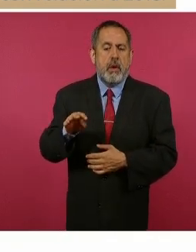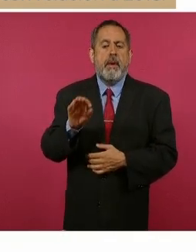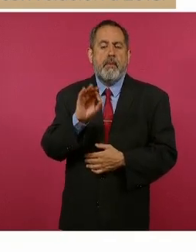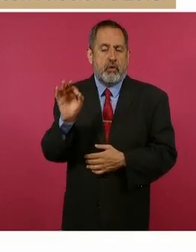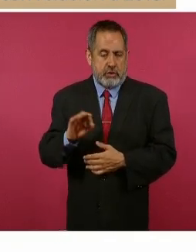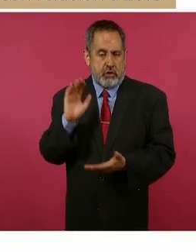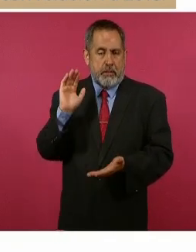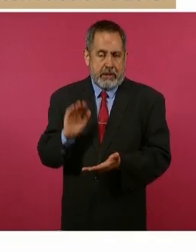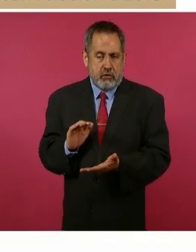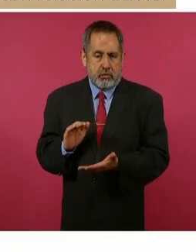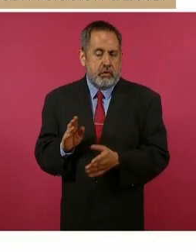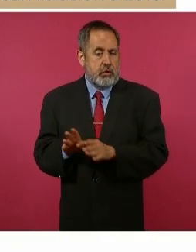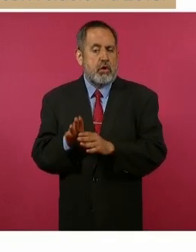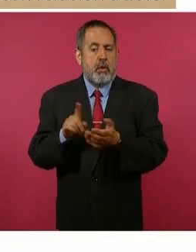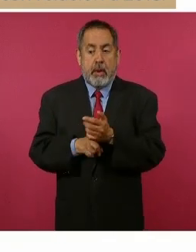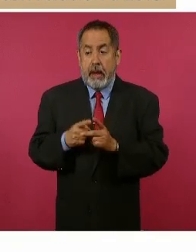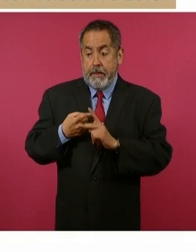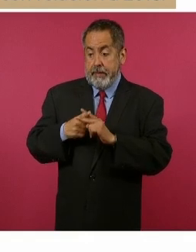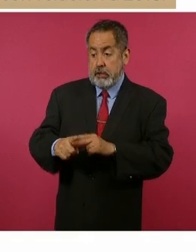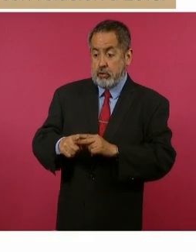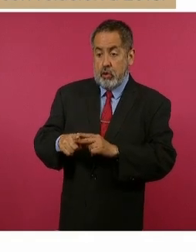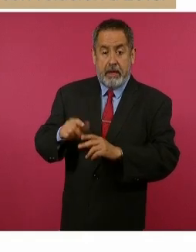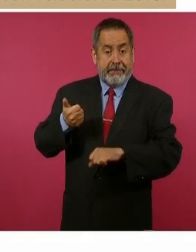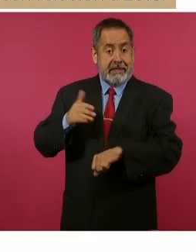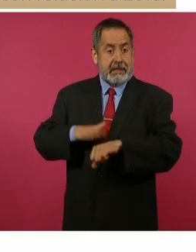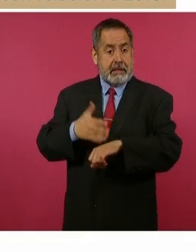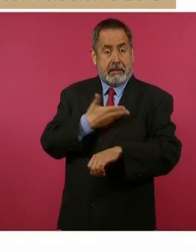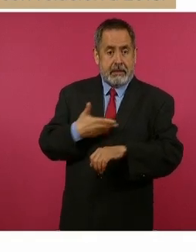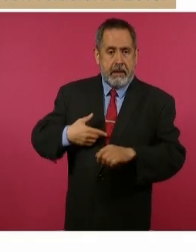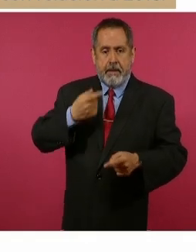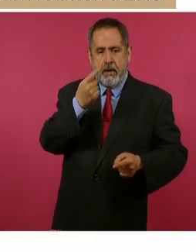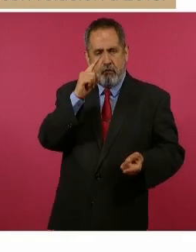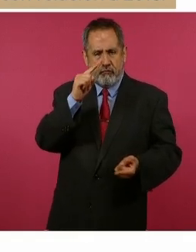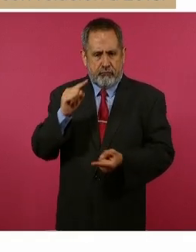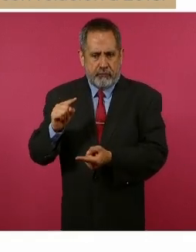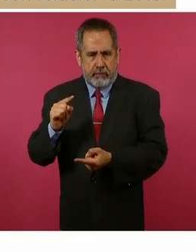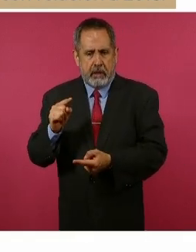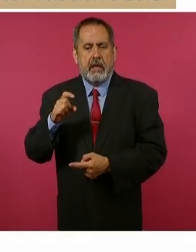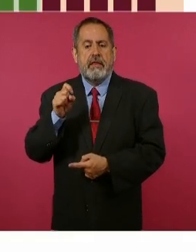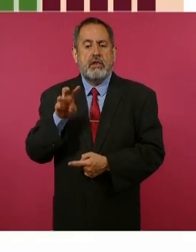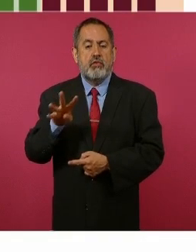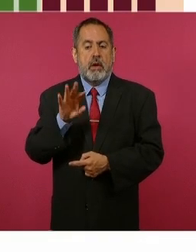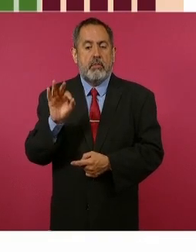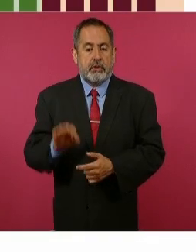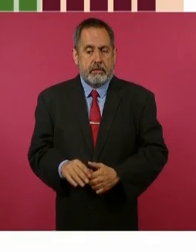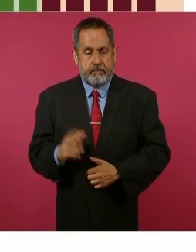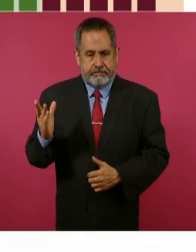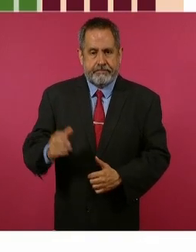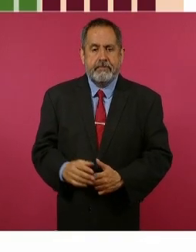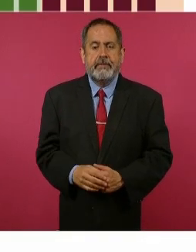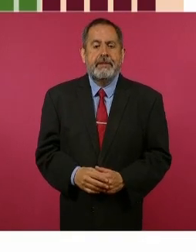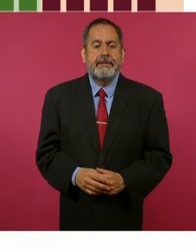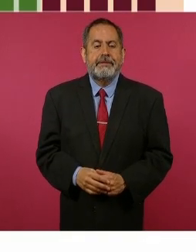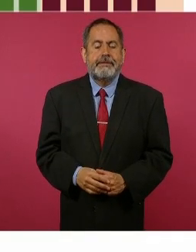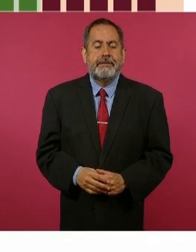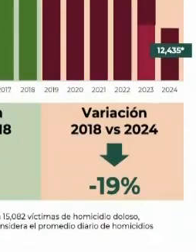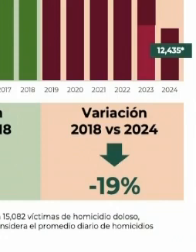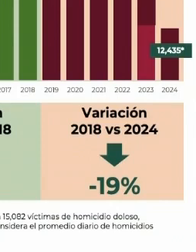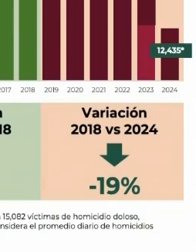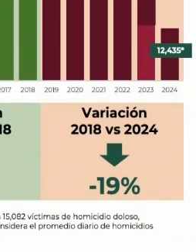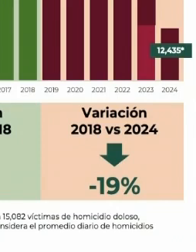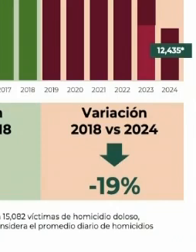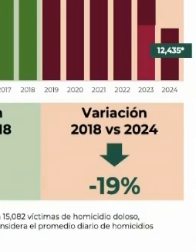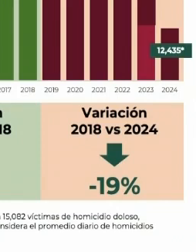con respecto al inicio de la administración. Adelante. Aquí también está la variación